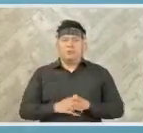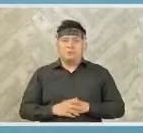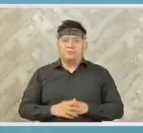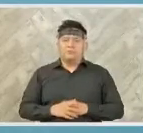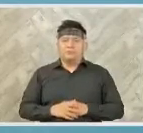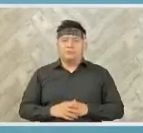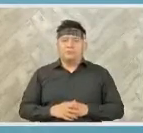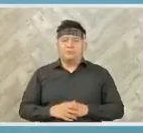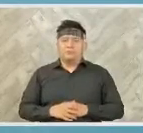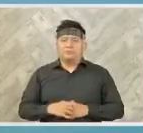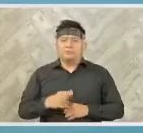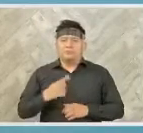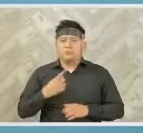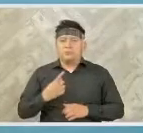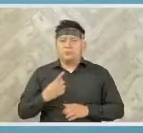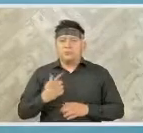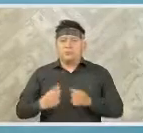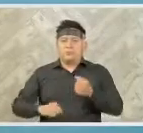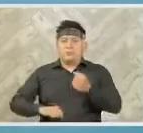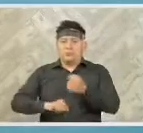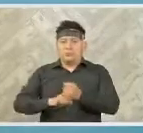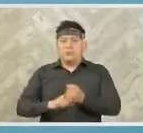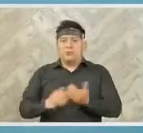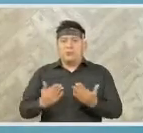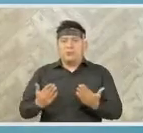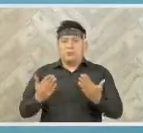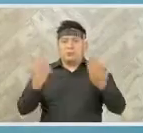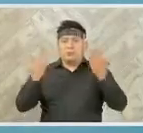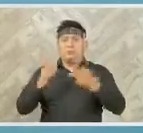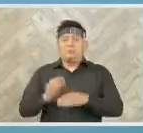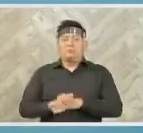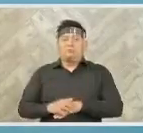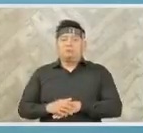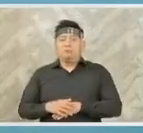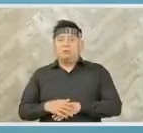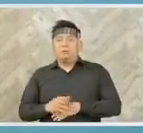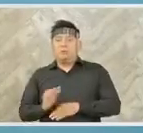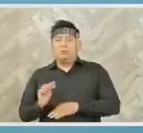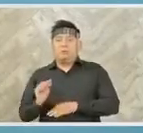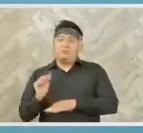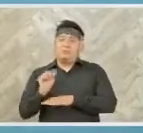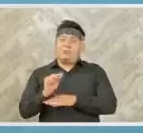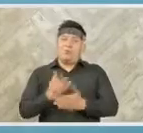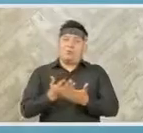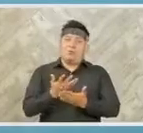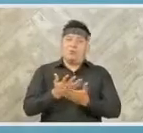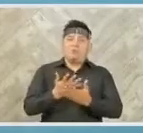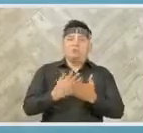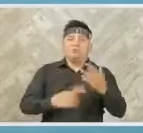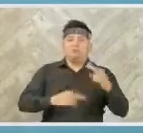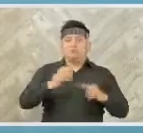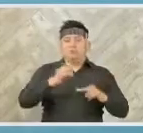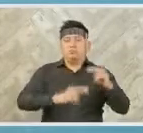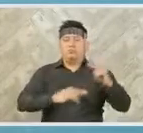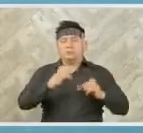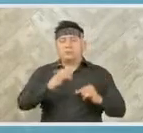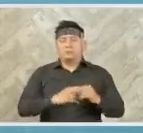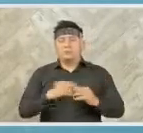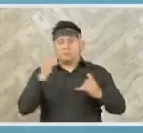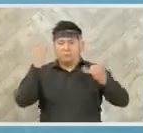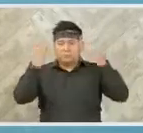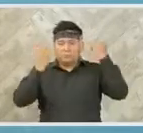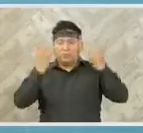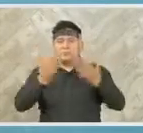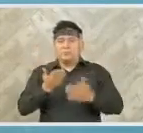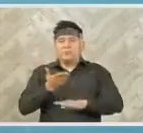han tenido, por supuesto, todo el apoyo y asimismo también la crítica constructiva y la deconstrucción muchas veces de estas iniciativas que